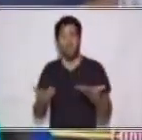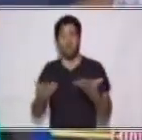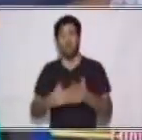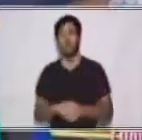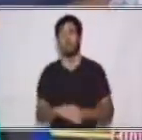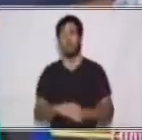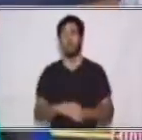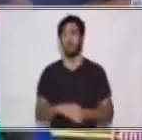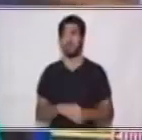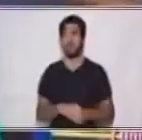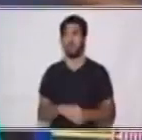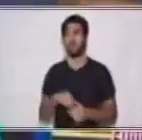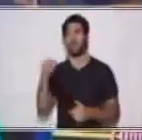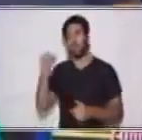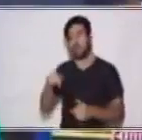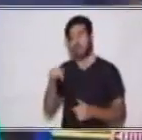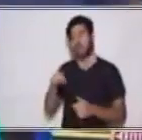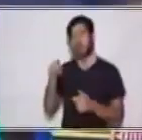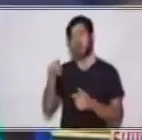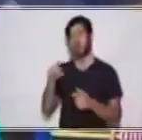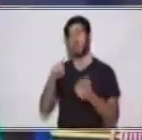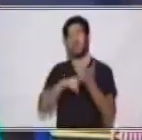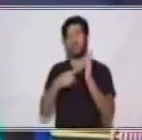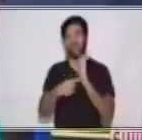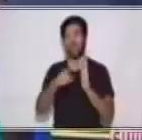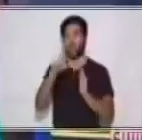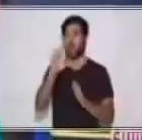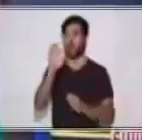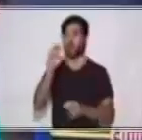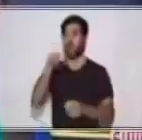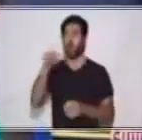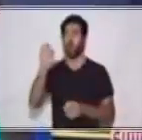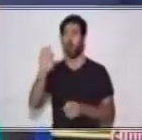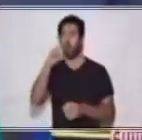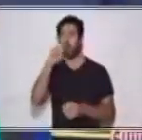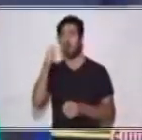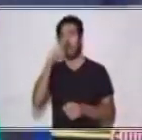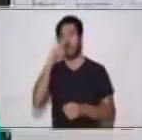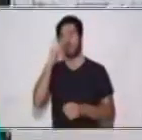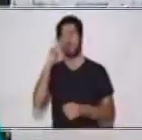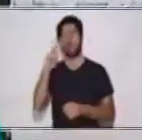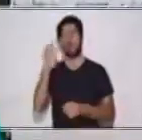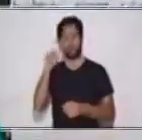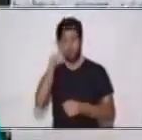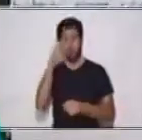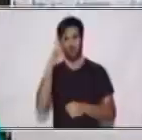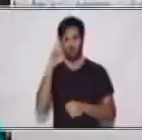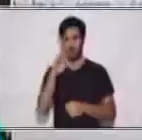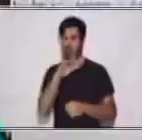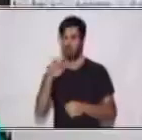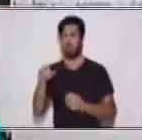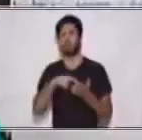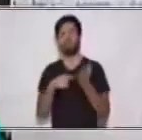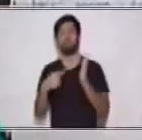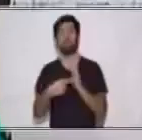de vista es el significado connotativo. ¿Te recuerdas qué es el significado connotativo?